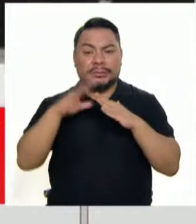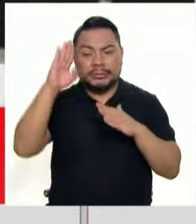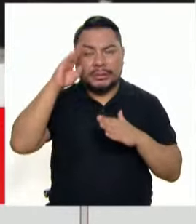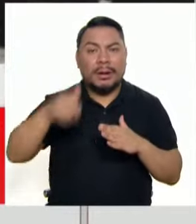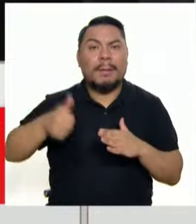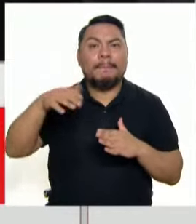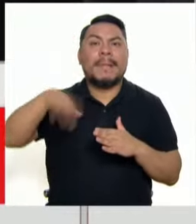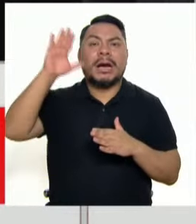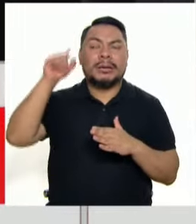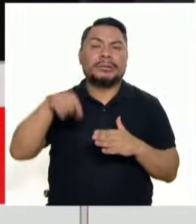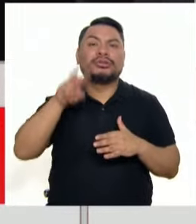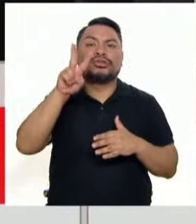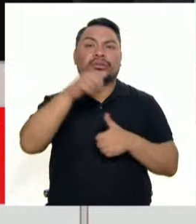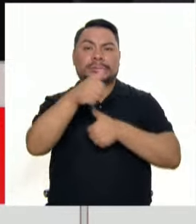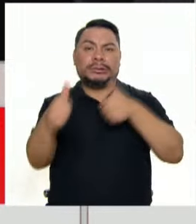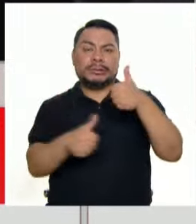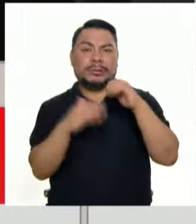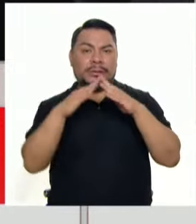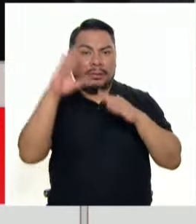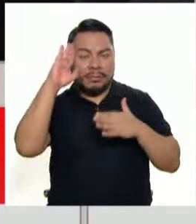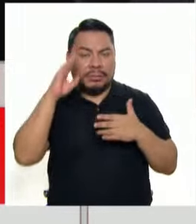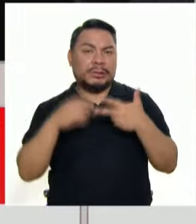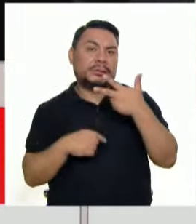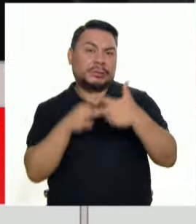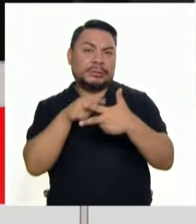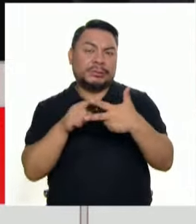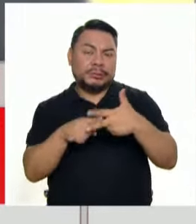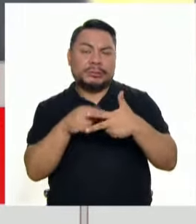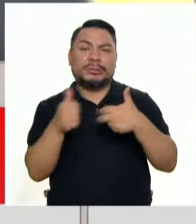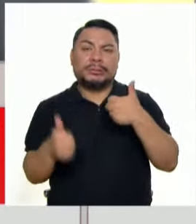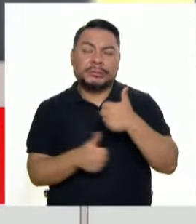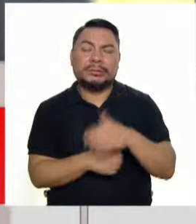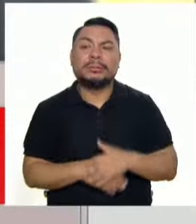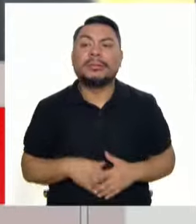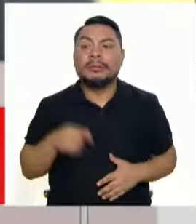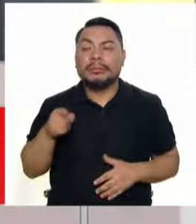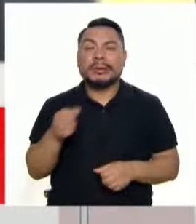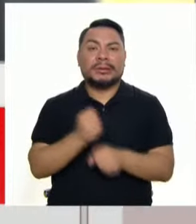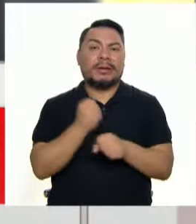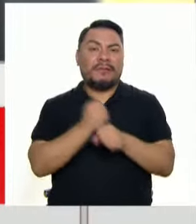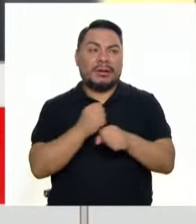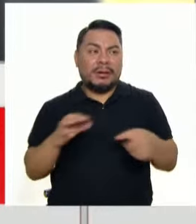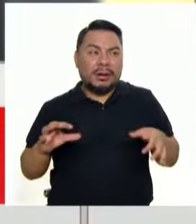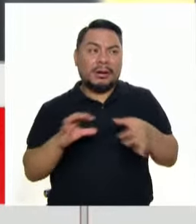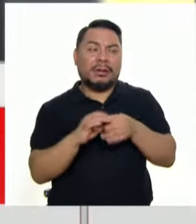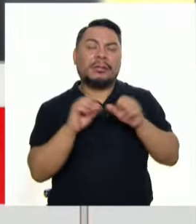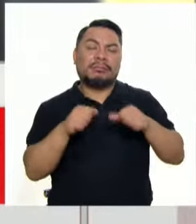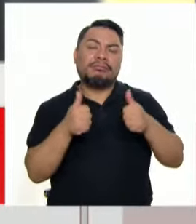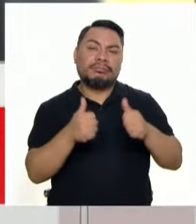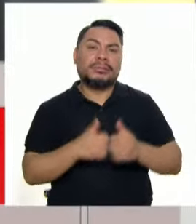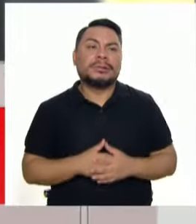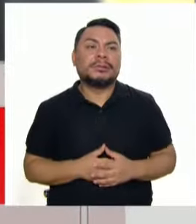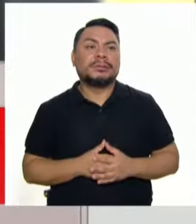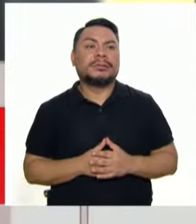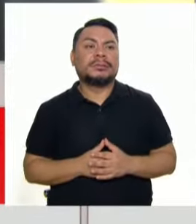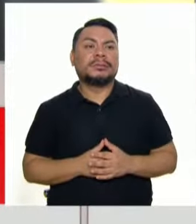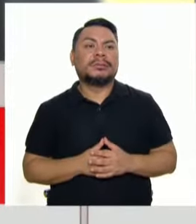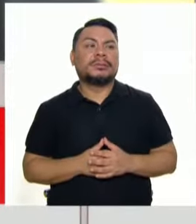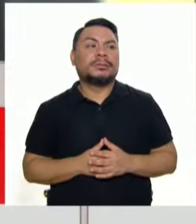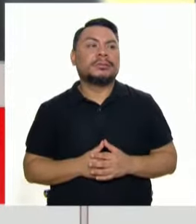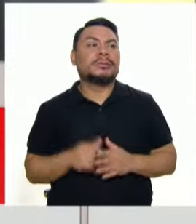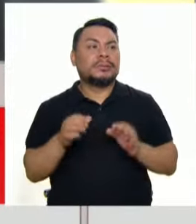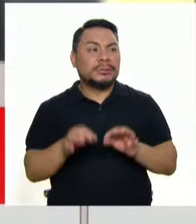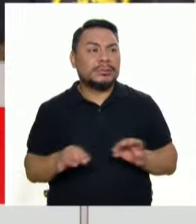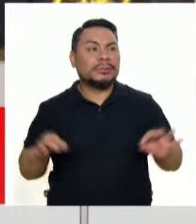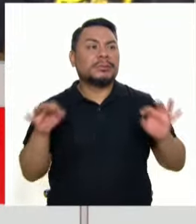general y tenemos 2 auxiliares. Pero en esa medida hay una articulación de trabajo. Enhorabuena, ¿no? Muy bien. Bueno, es lo